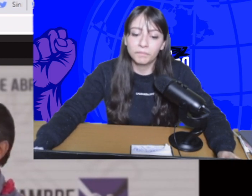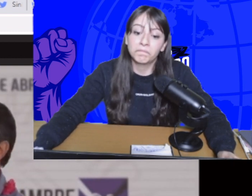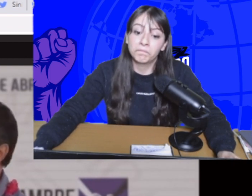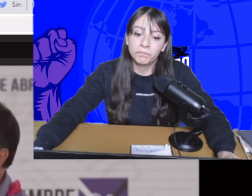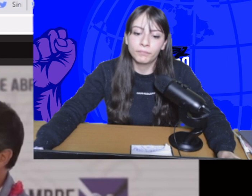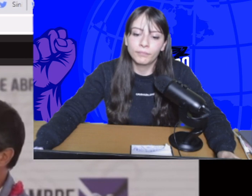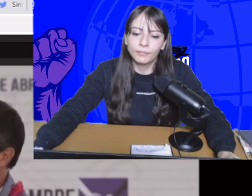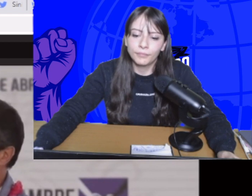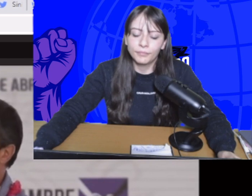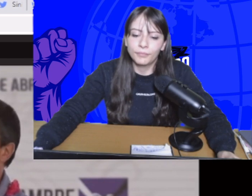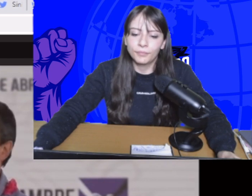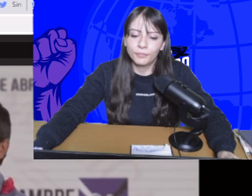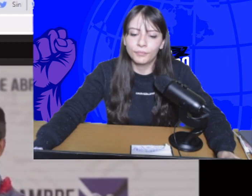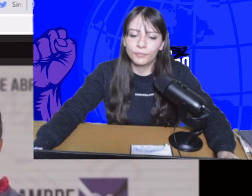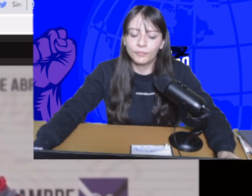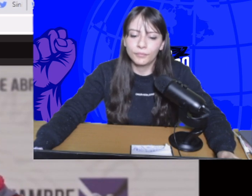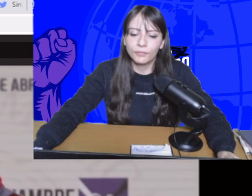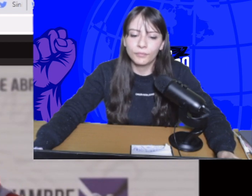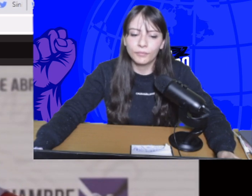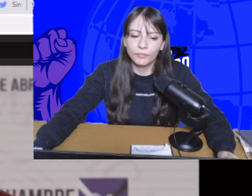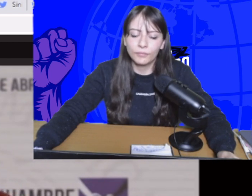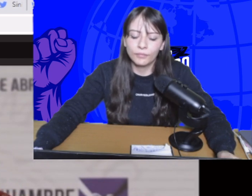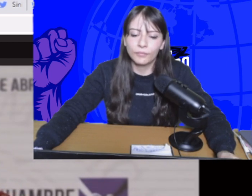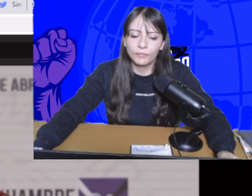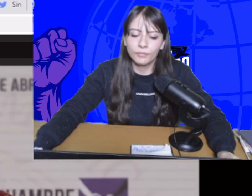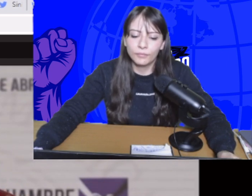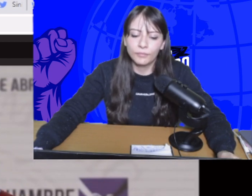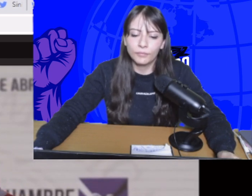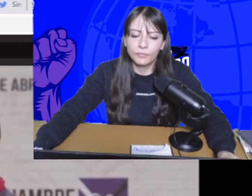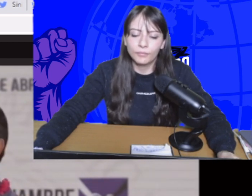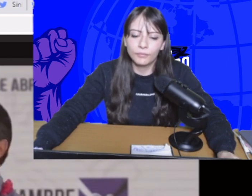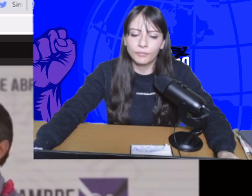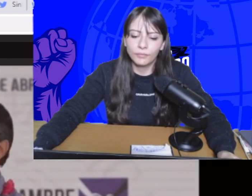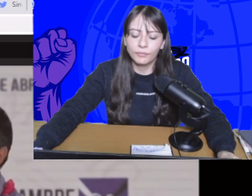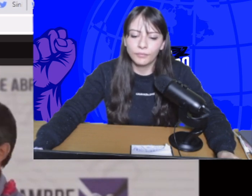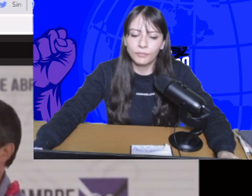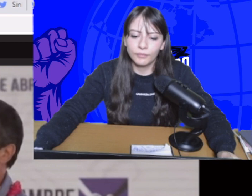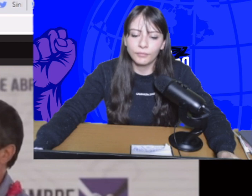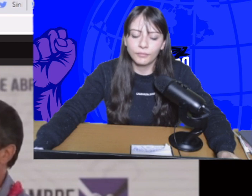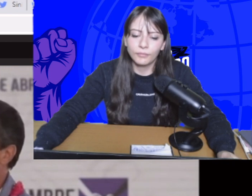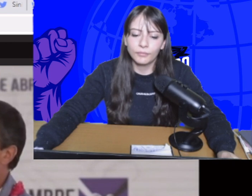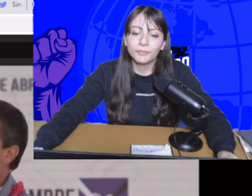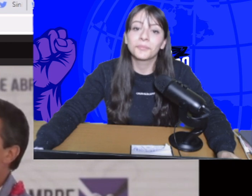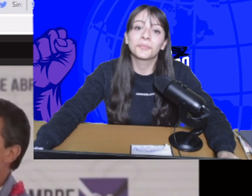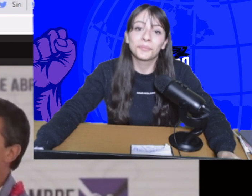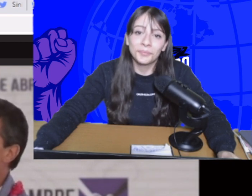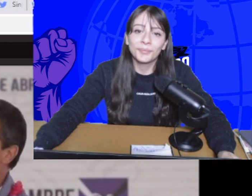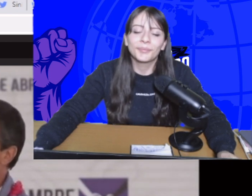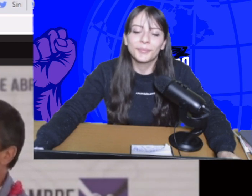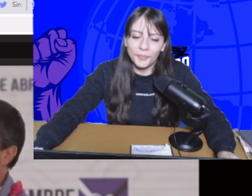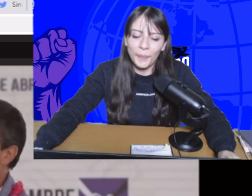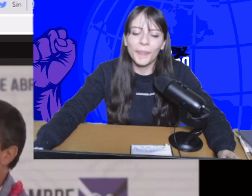decía, como bien también lo ha dicho el presidente Lula da Silva: Rosario, no te preocupes, hay